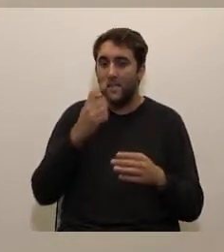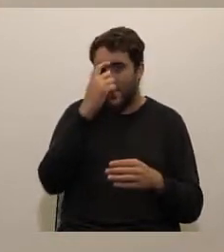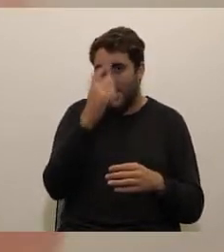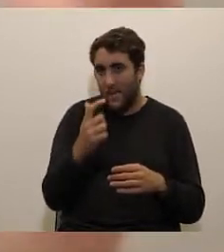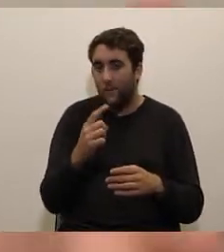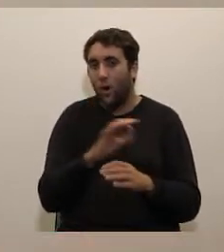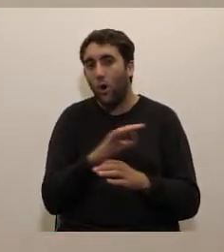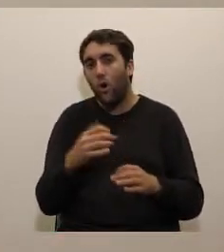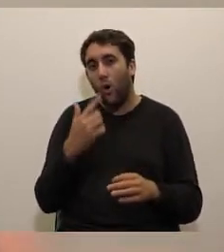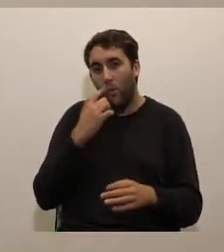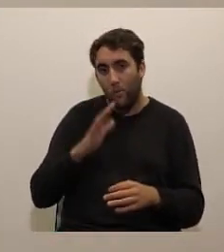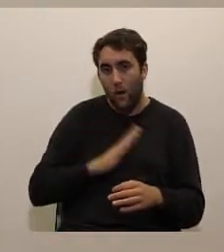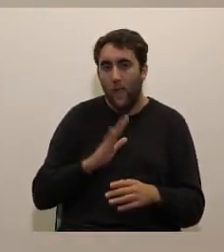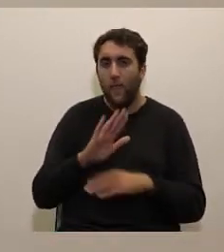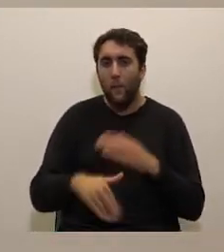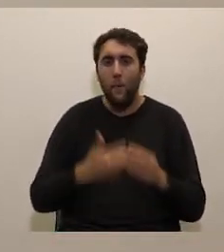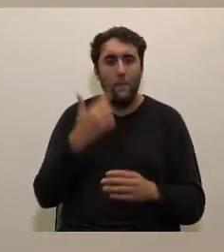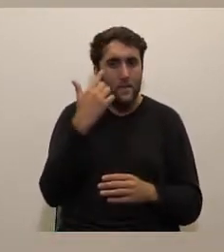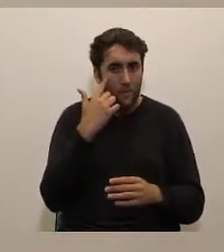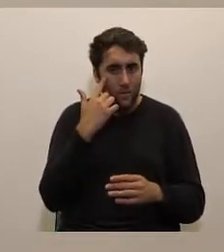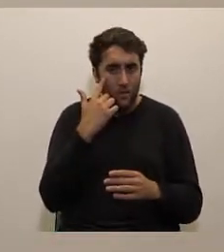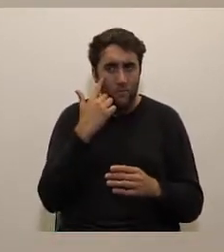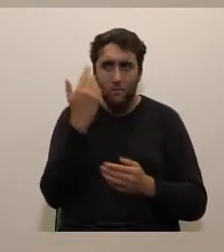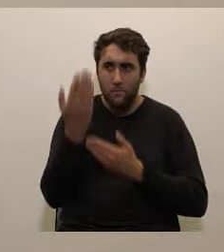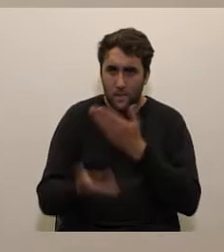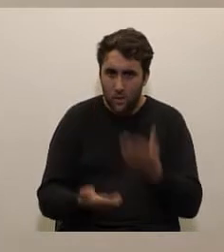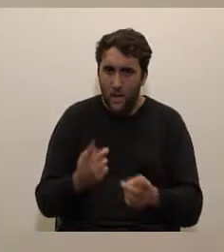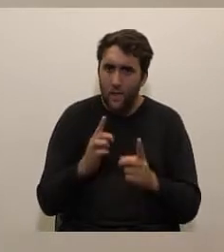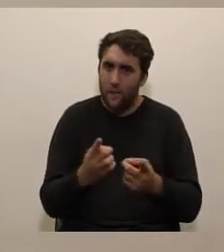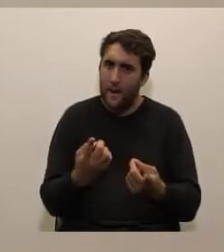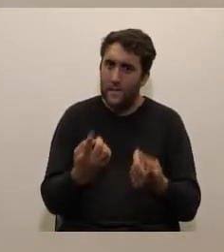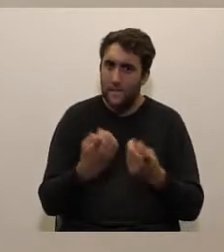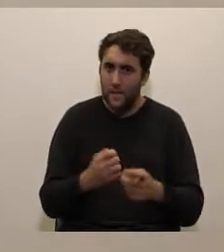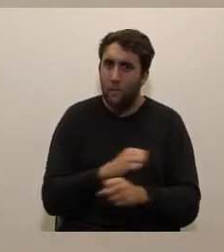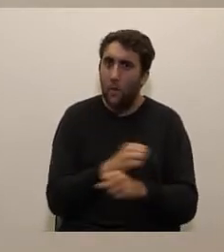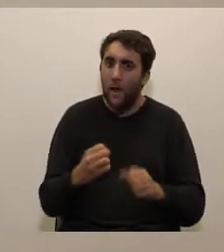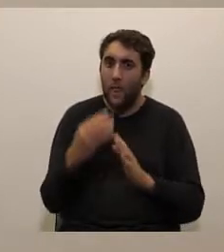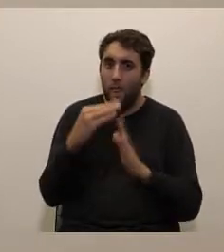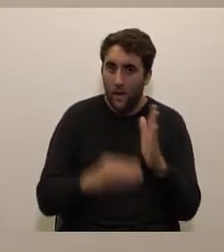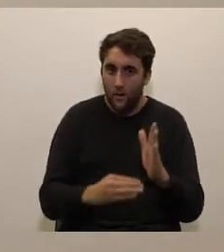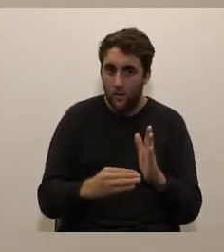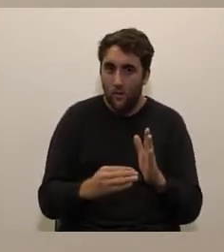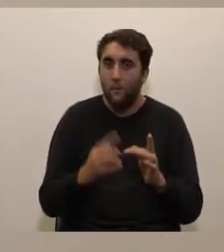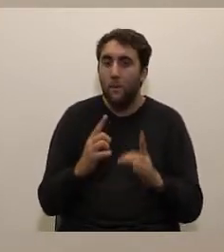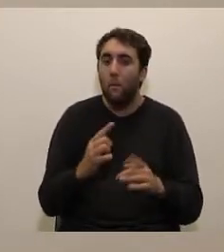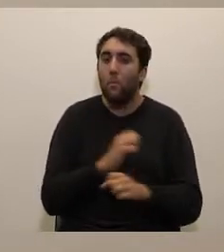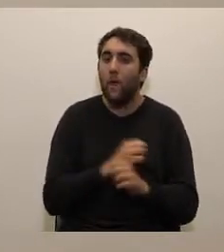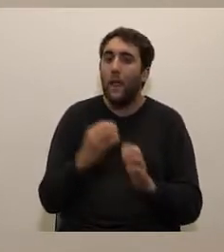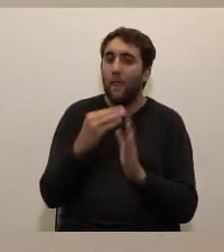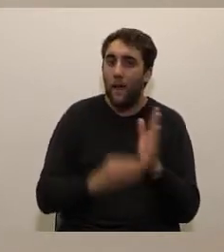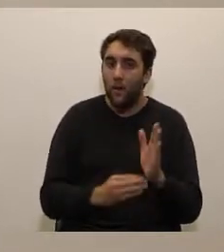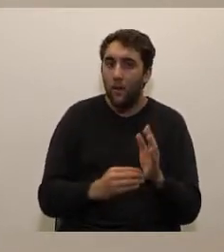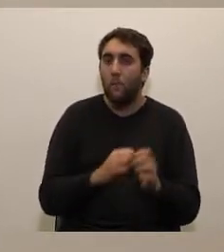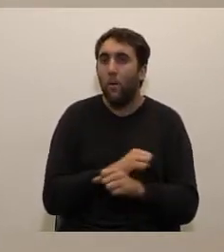científicas, después pensamos, pero la gente también necesita poder usar estos datos, y usar los datos